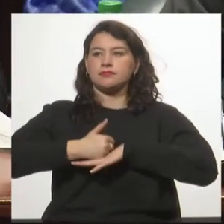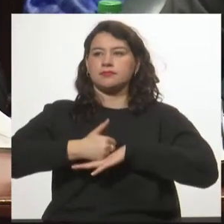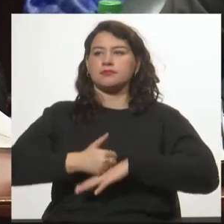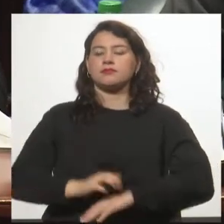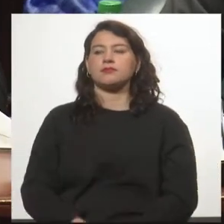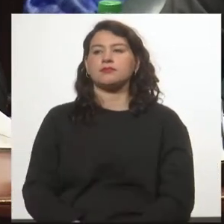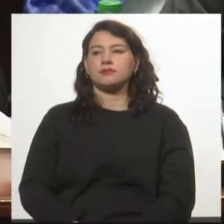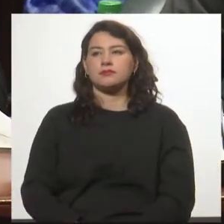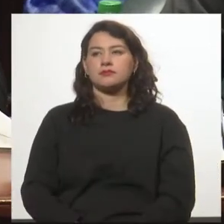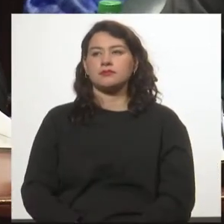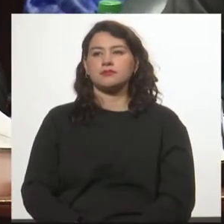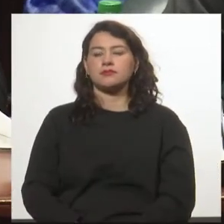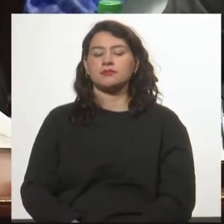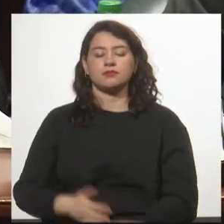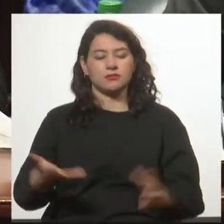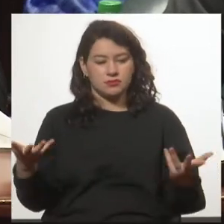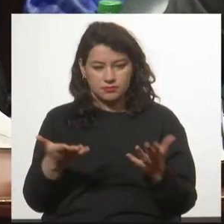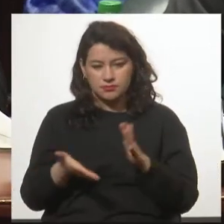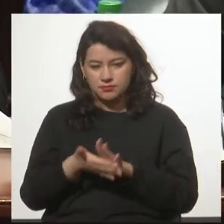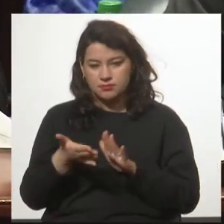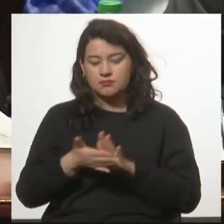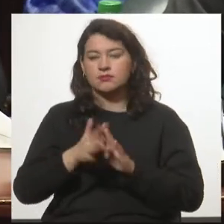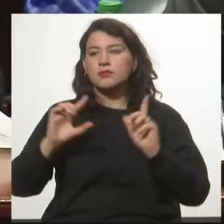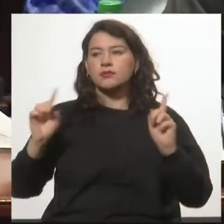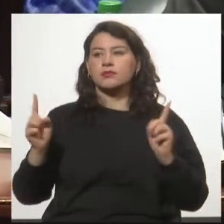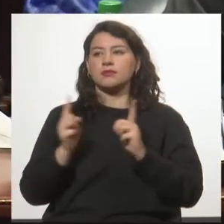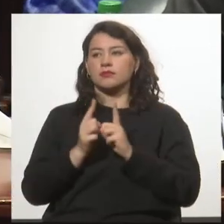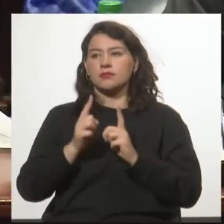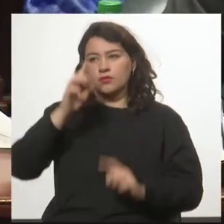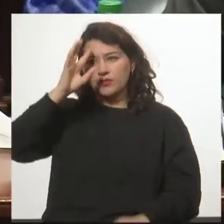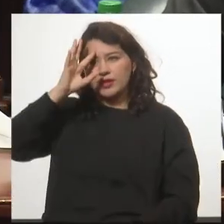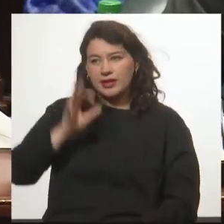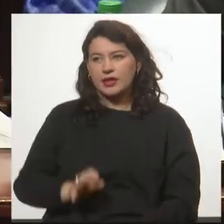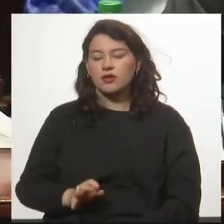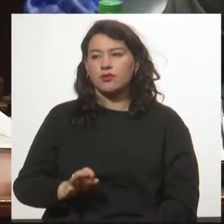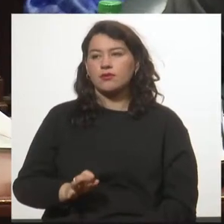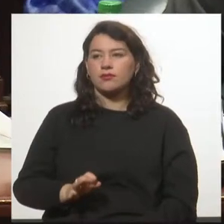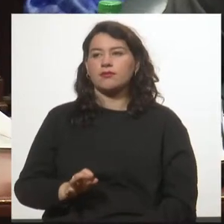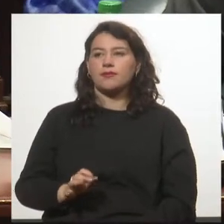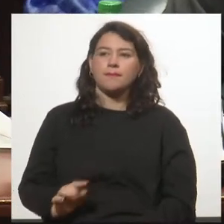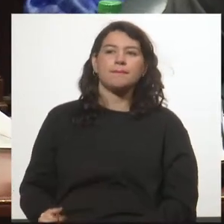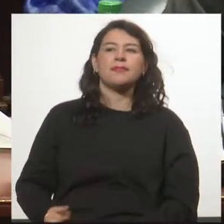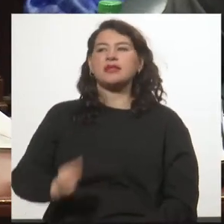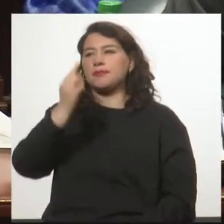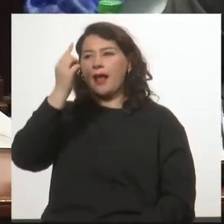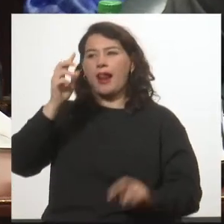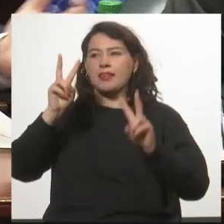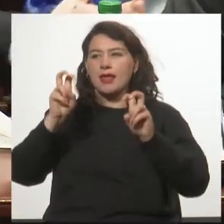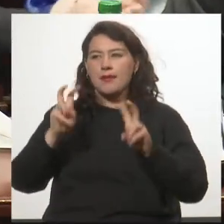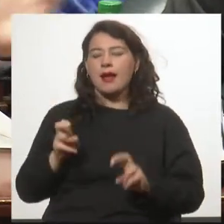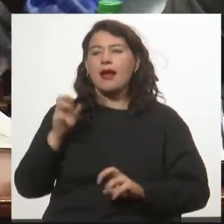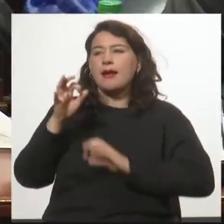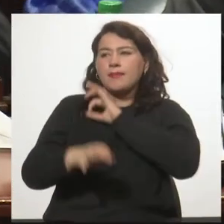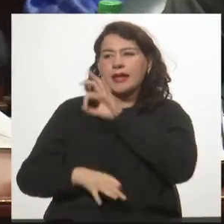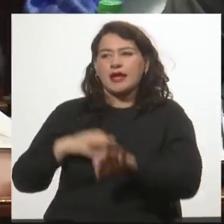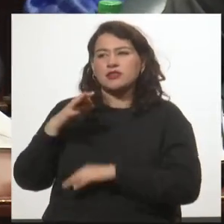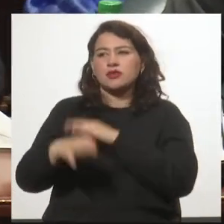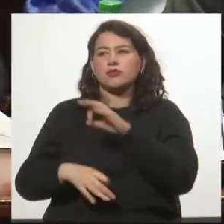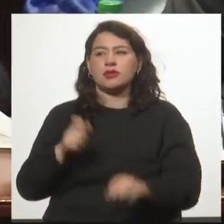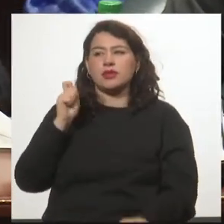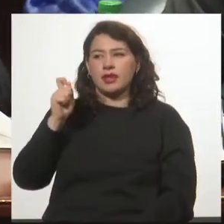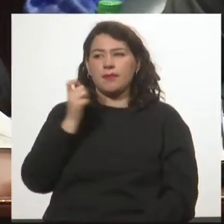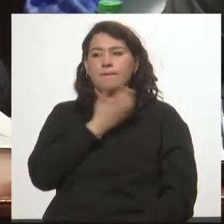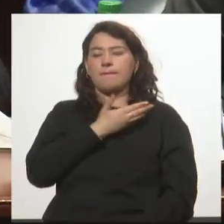voy a hacer bastante breve porque considero que los principales detalles de la explicación la va a dar el